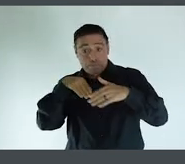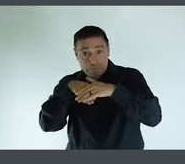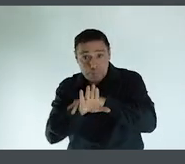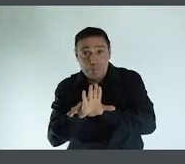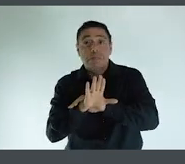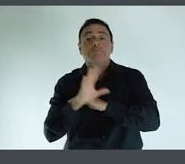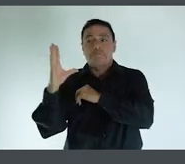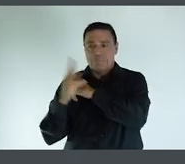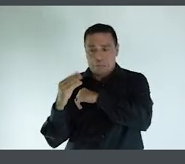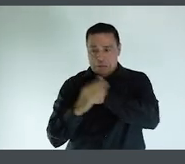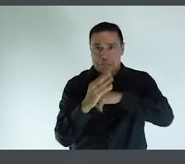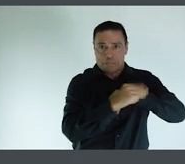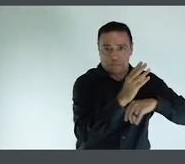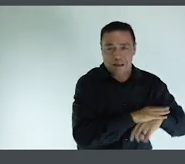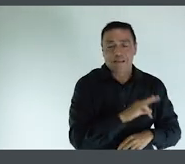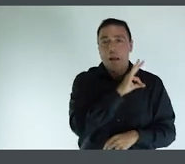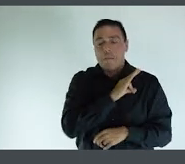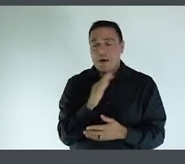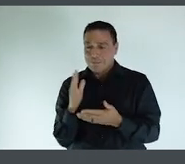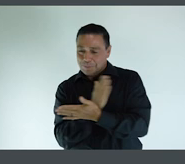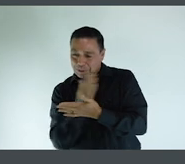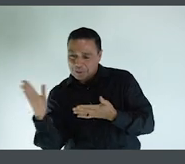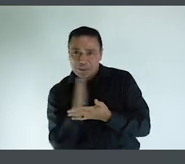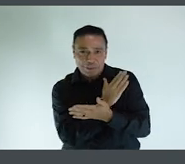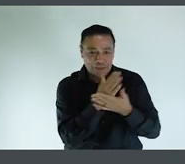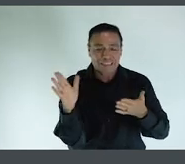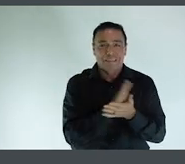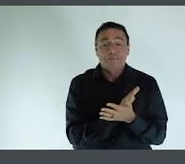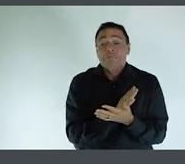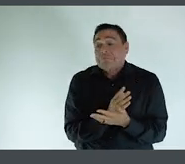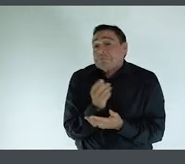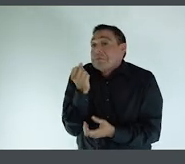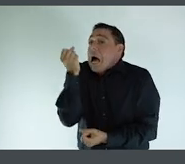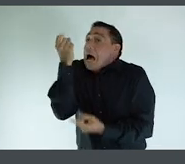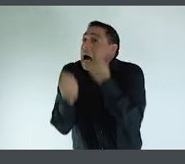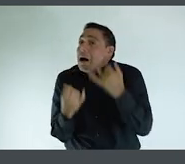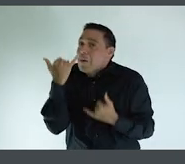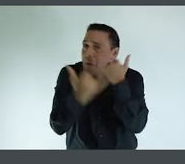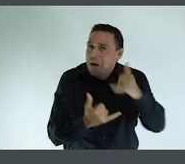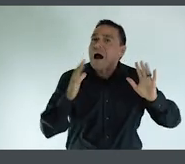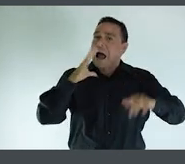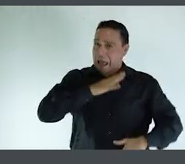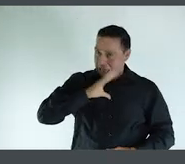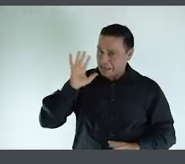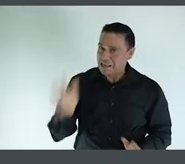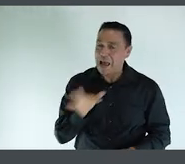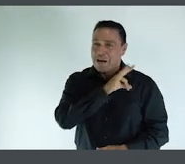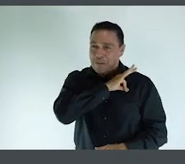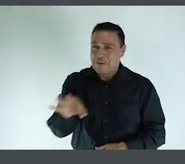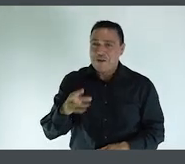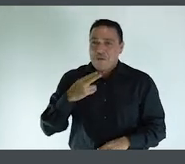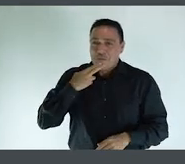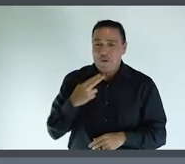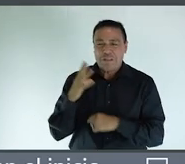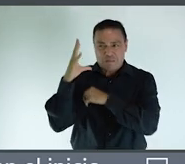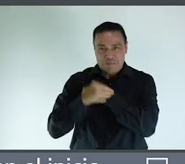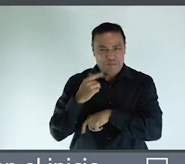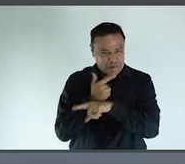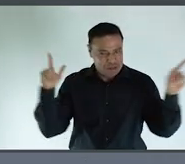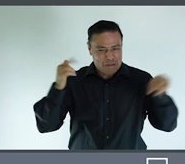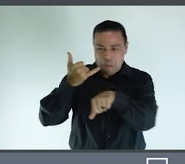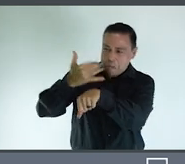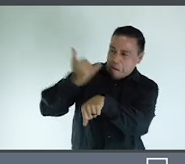accesibilidad, presiona el botón X y escoge accesibilidad entre las opciones del filtro. Estos son solo